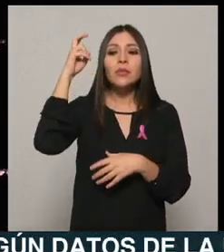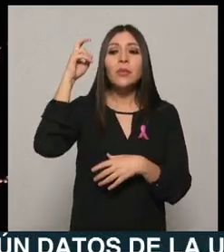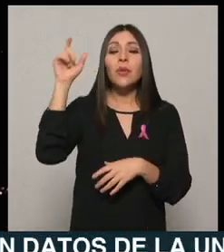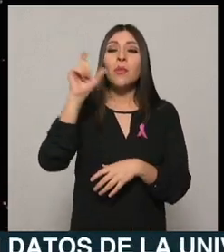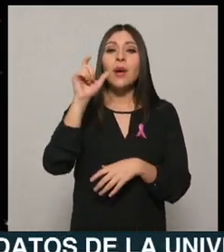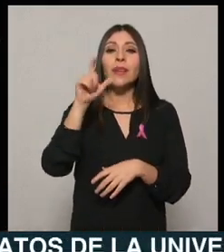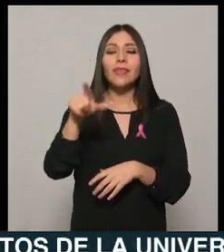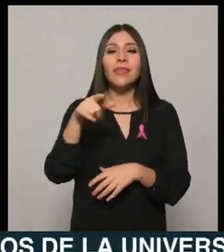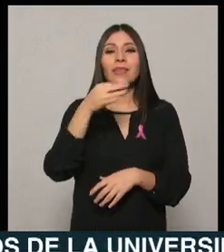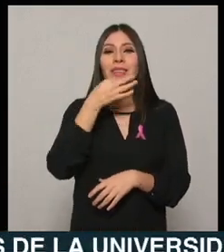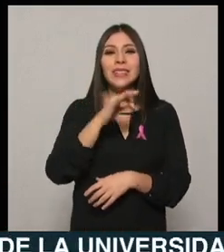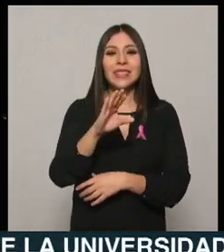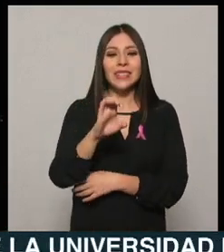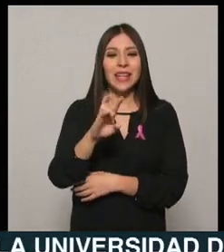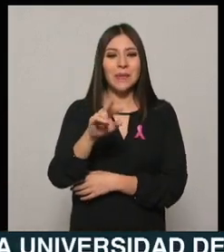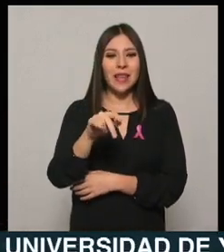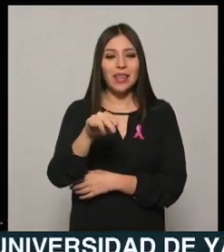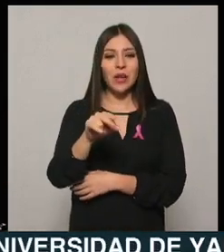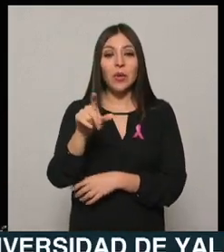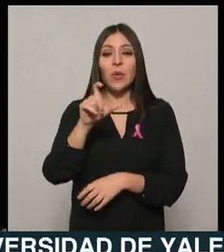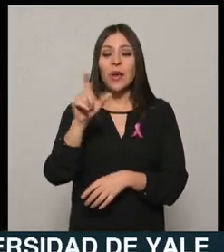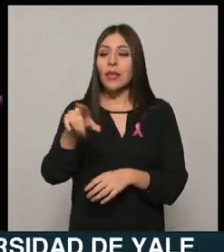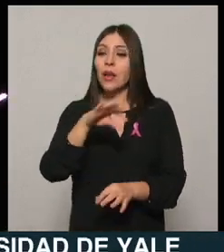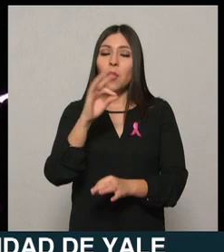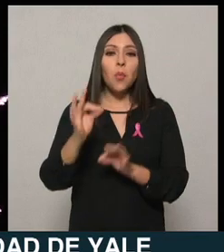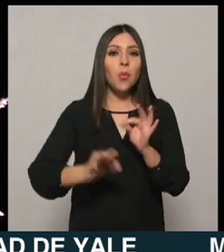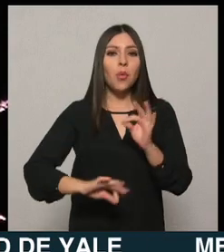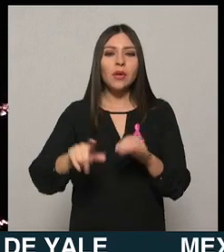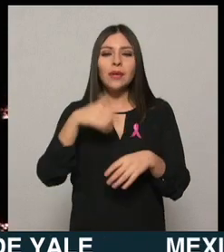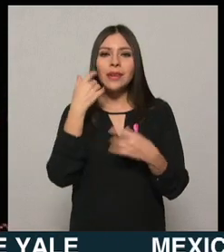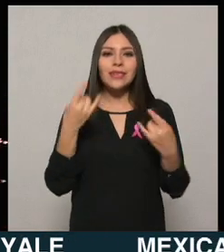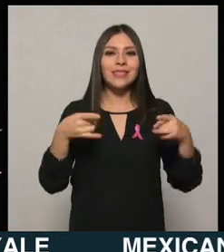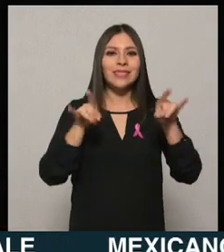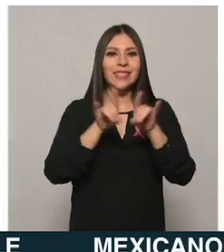la edición número 47. Las